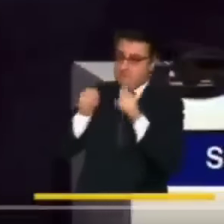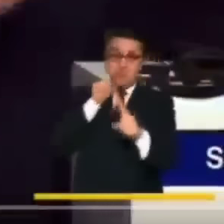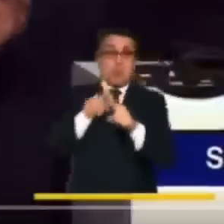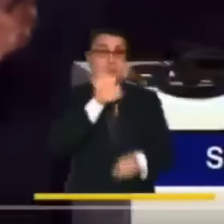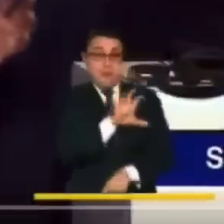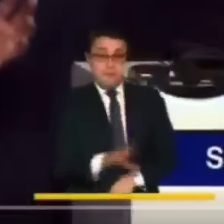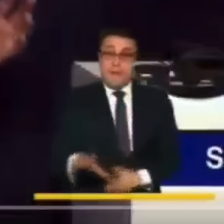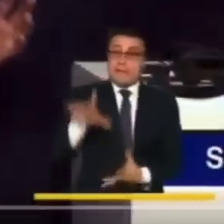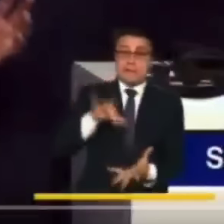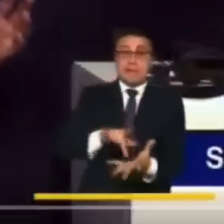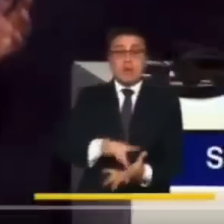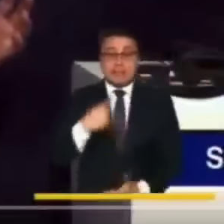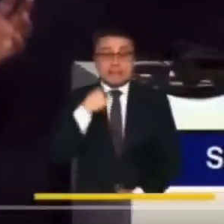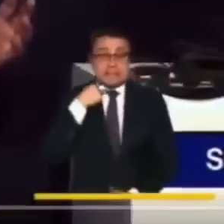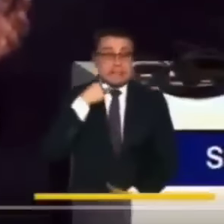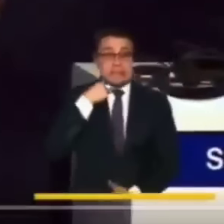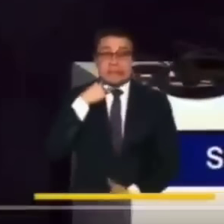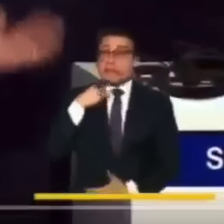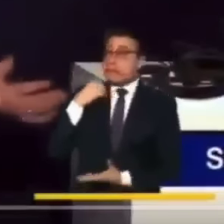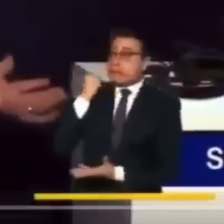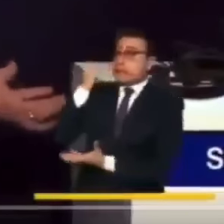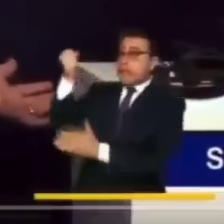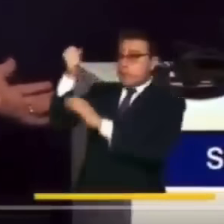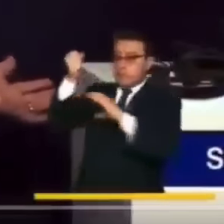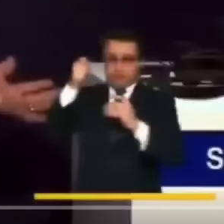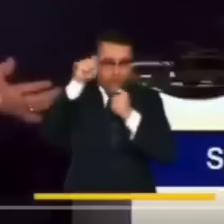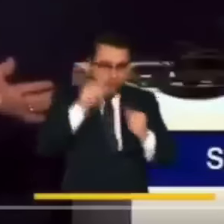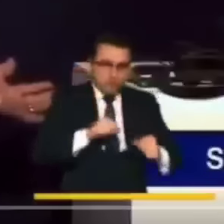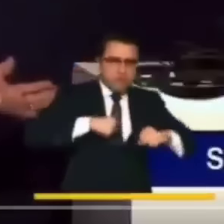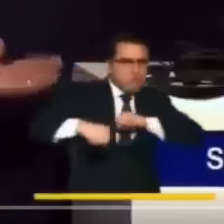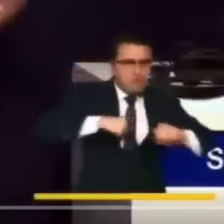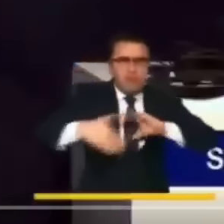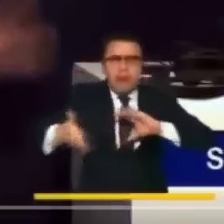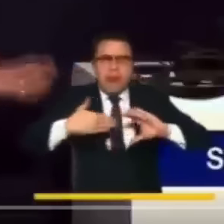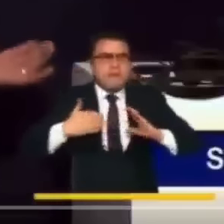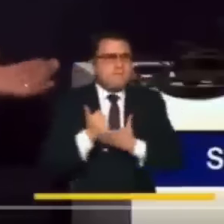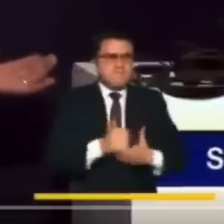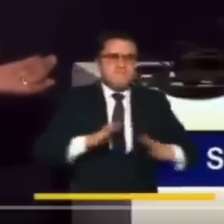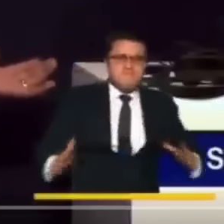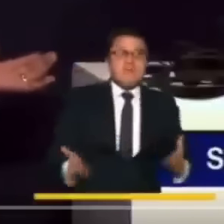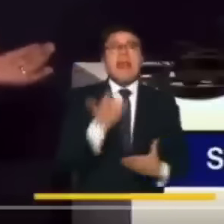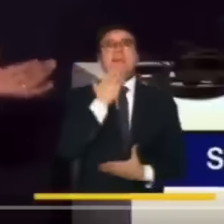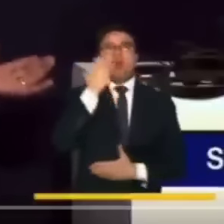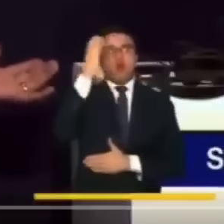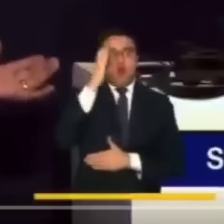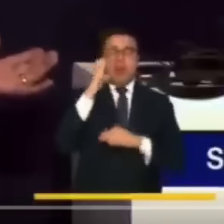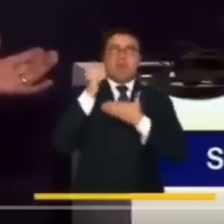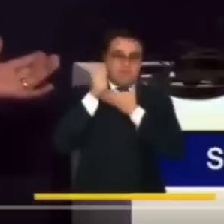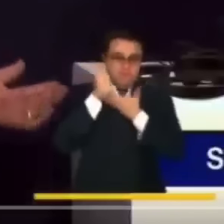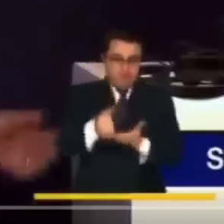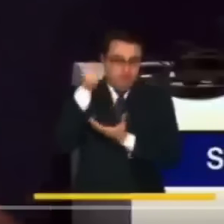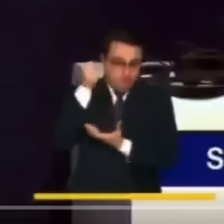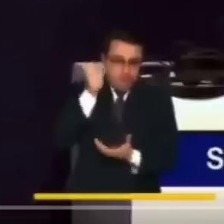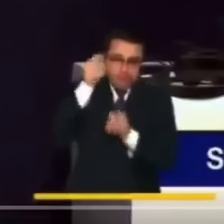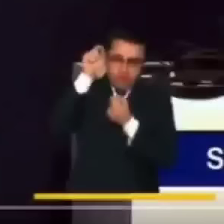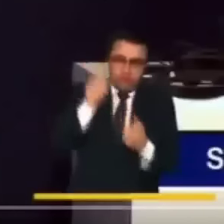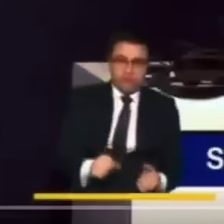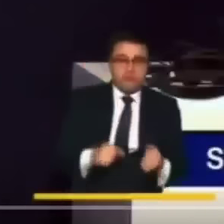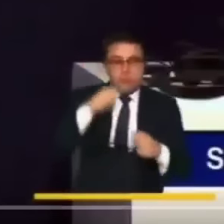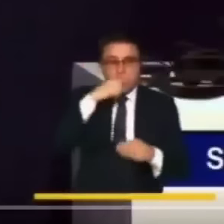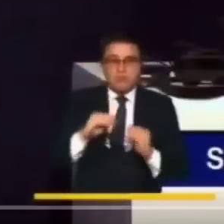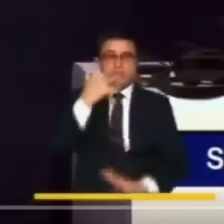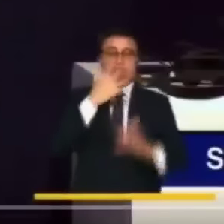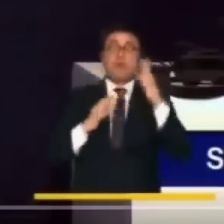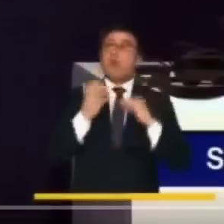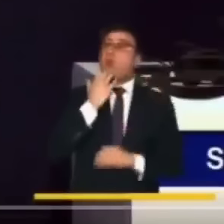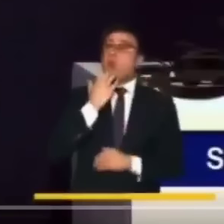en general del planeta para que se puedan dedicar a la acción climática. En el caso nuestro, cuidar la selva amazónica. En el caso de Guyana,